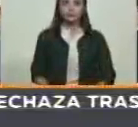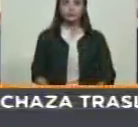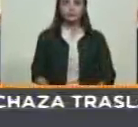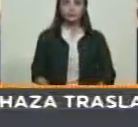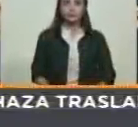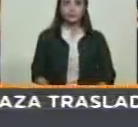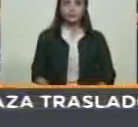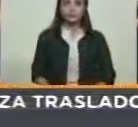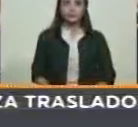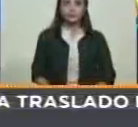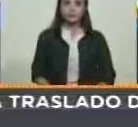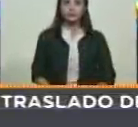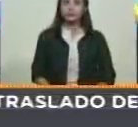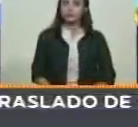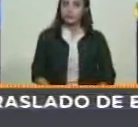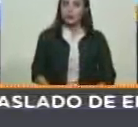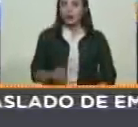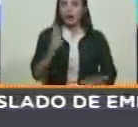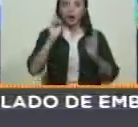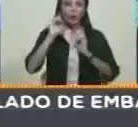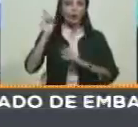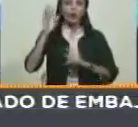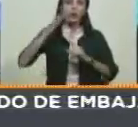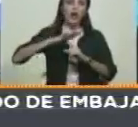cuando suena la diana carabobo